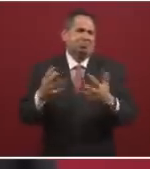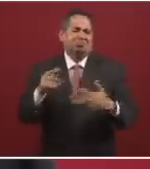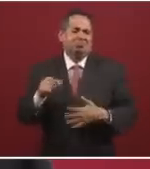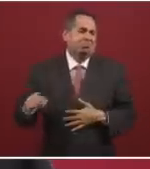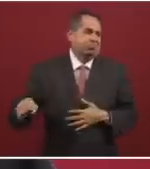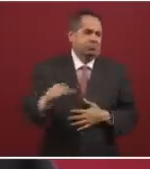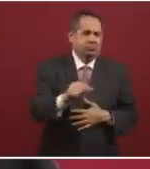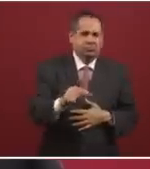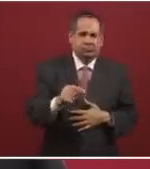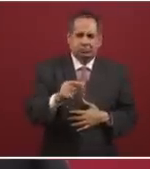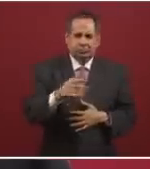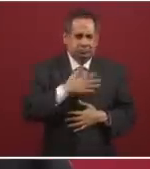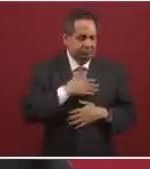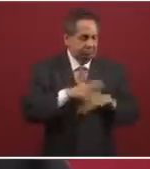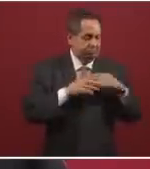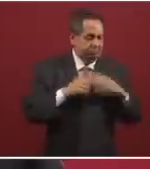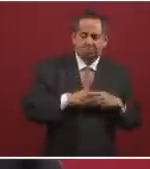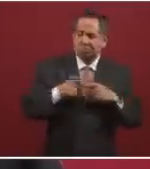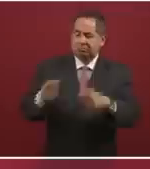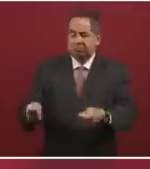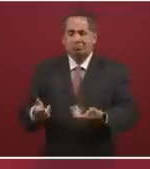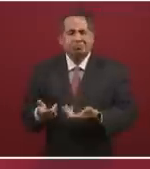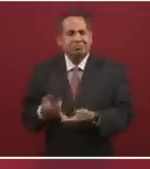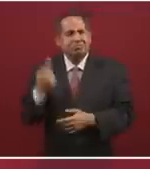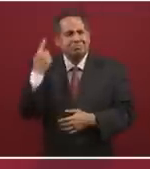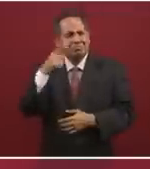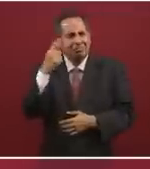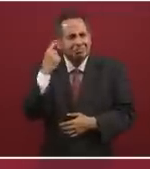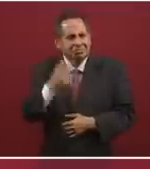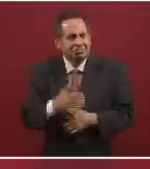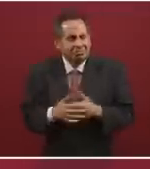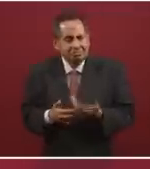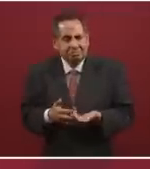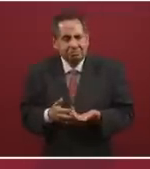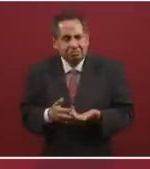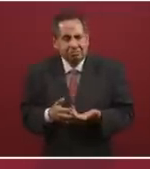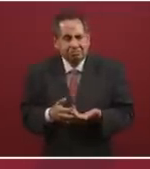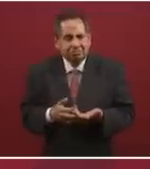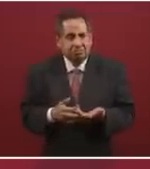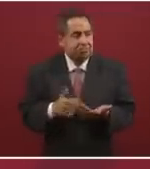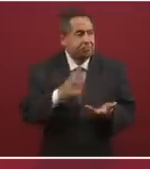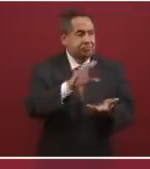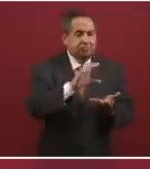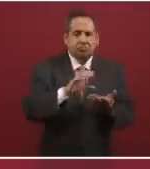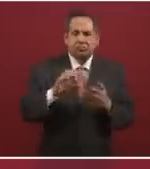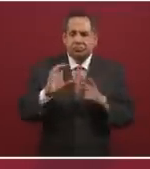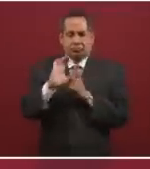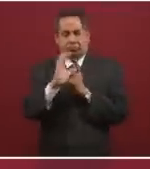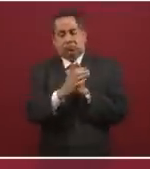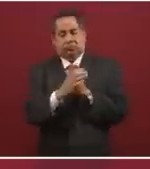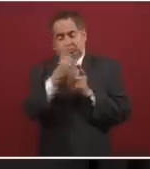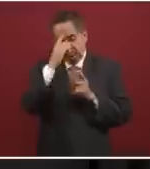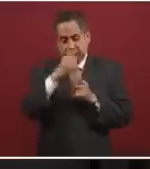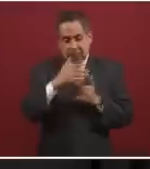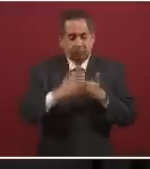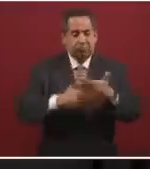Pues es esto que le estoy hablando de las comisiones. O sea, comisión para mejorar la educación.